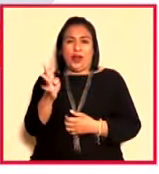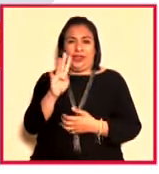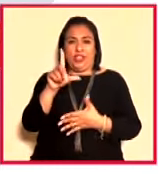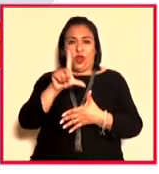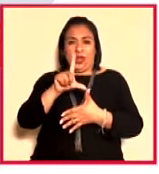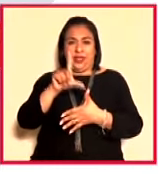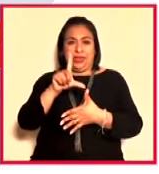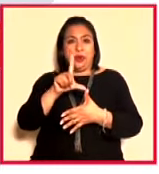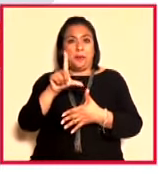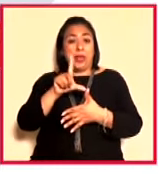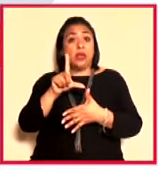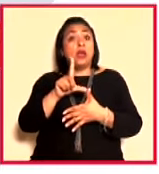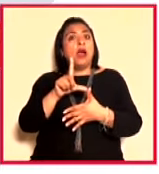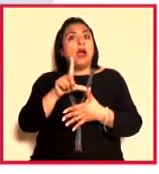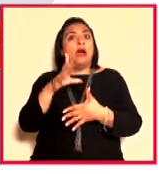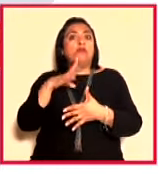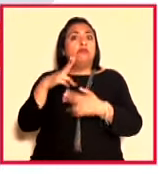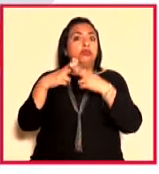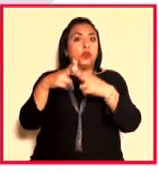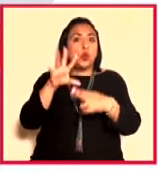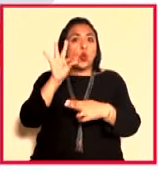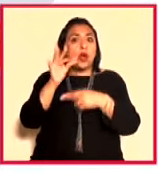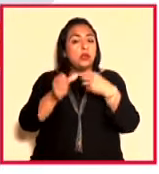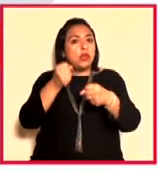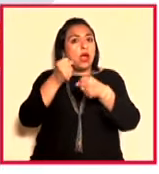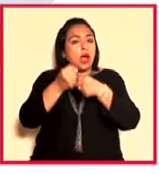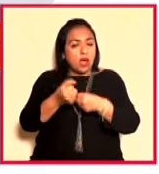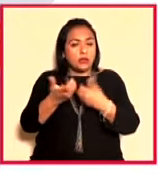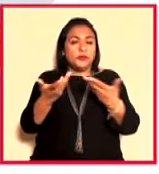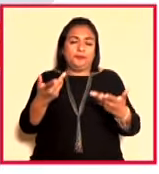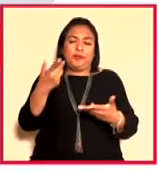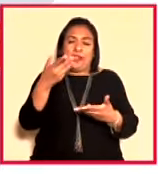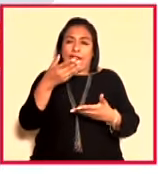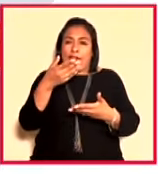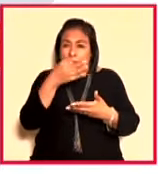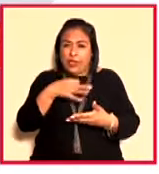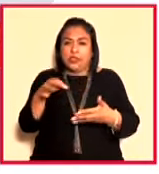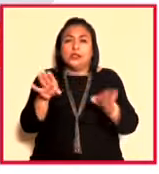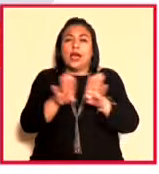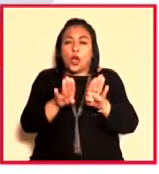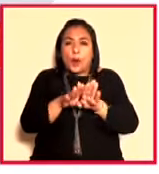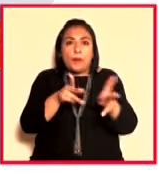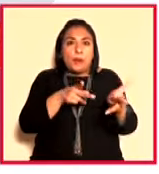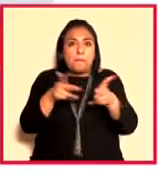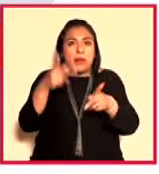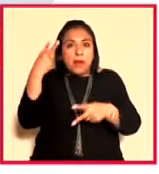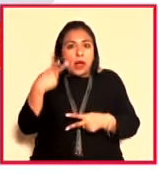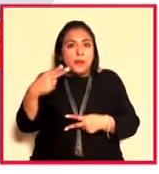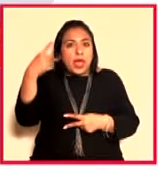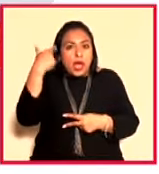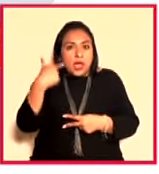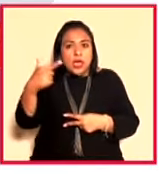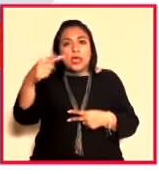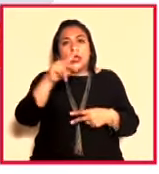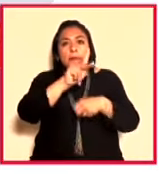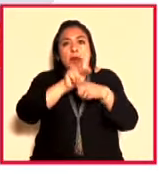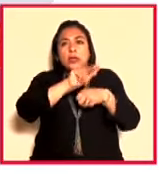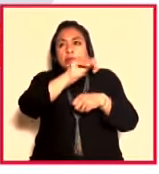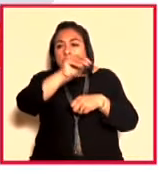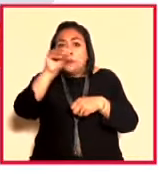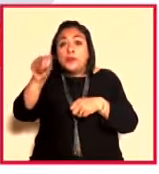celebra 40 años de historia y para festejar han preparado una gira por diferentes países y a lo largo de este año presentarán